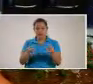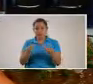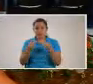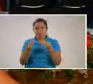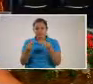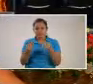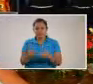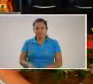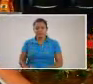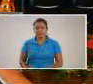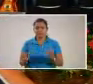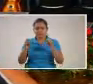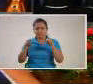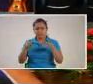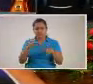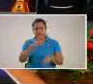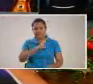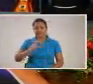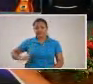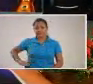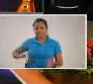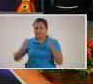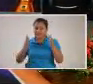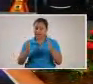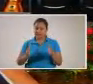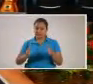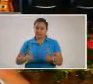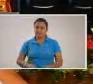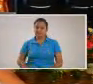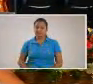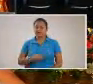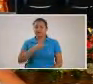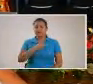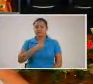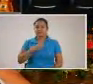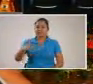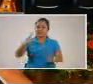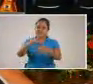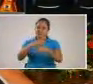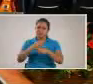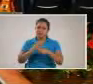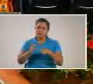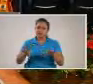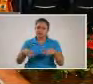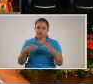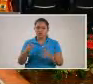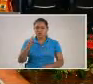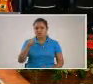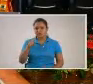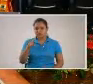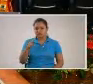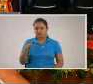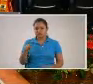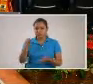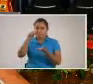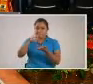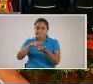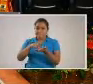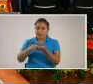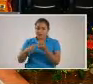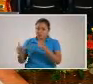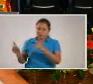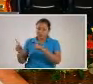una buena parte de la cristiandad, y quisiera tomarlos como un punto de referencia para